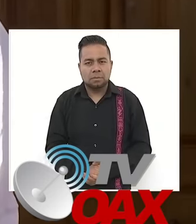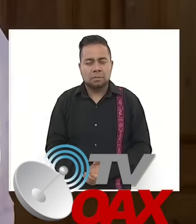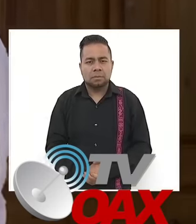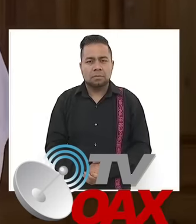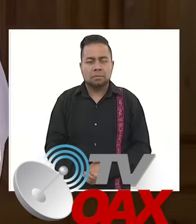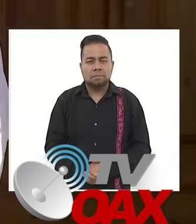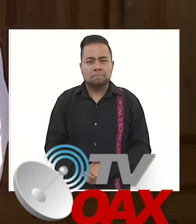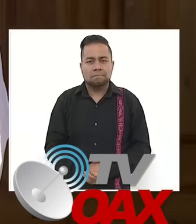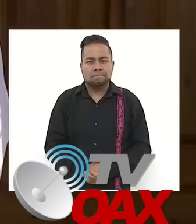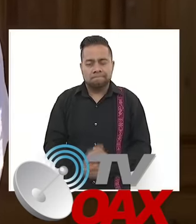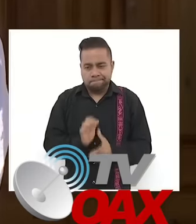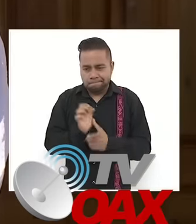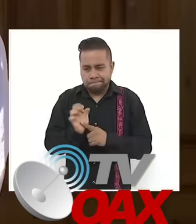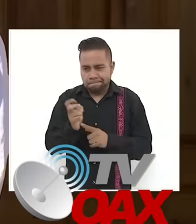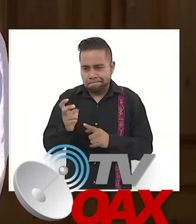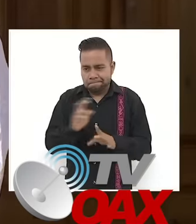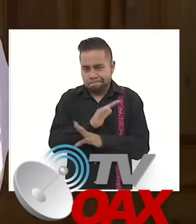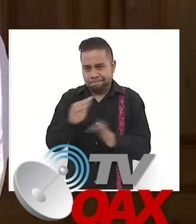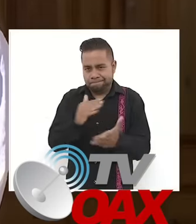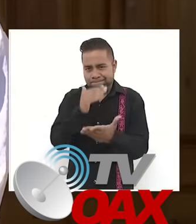¿eso o no?